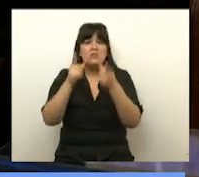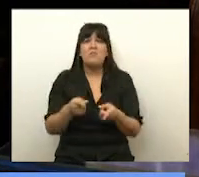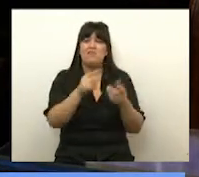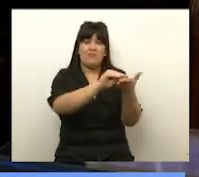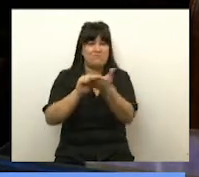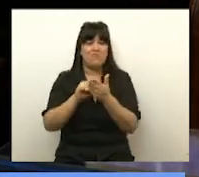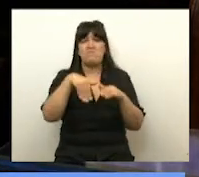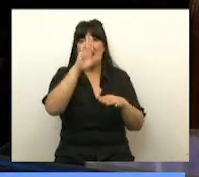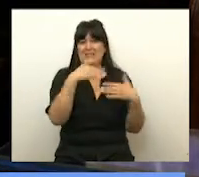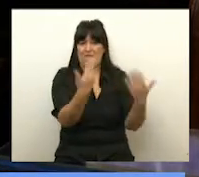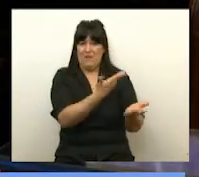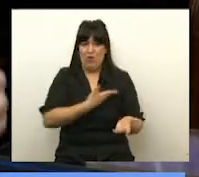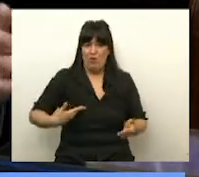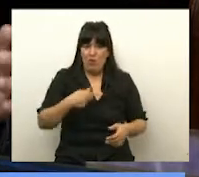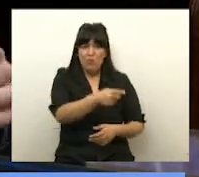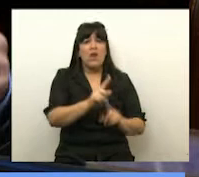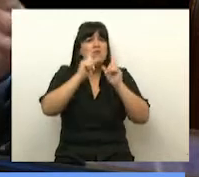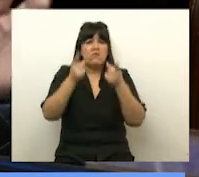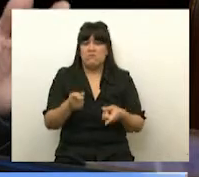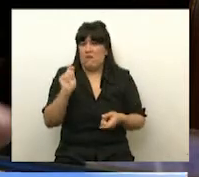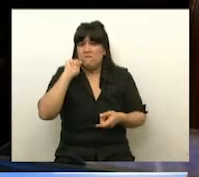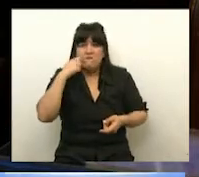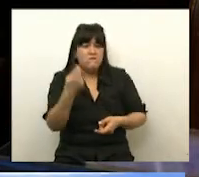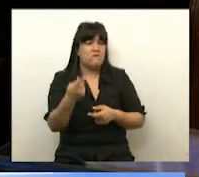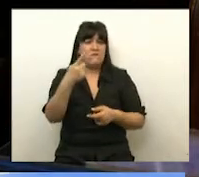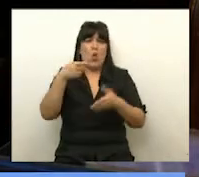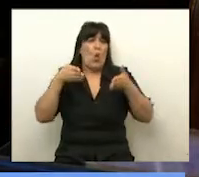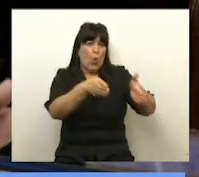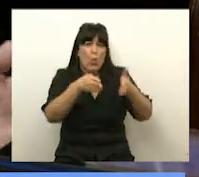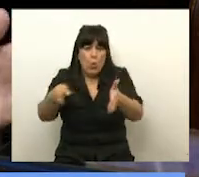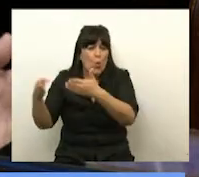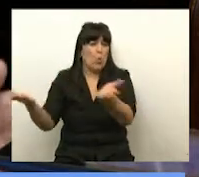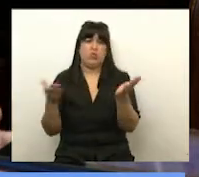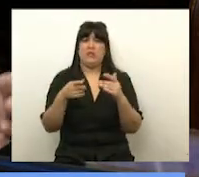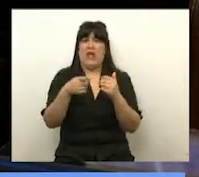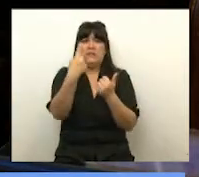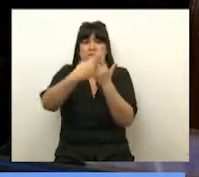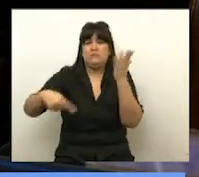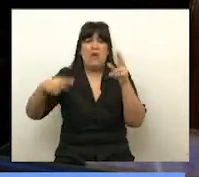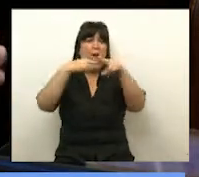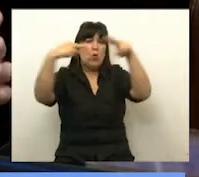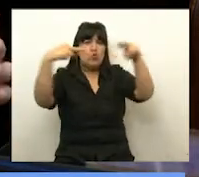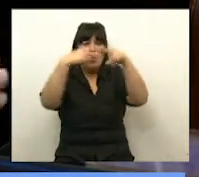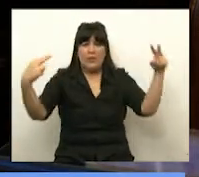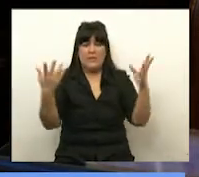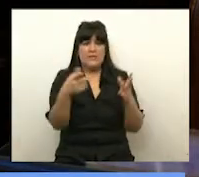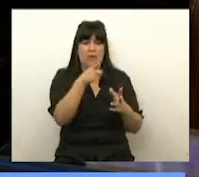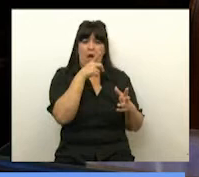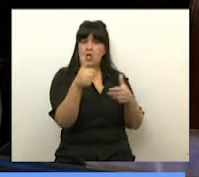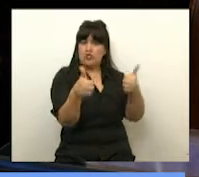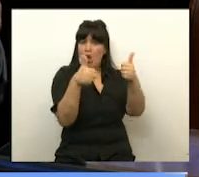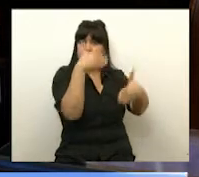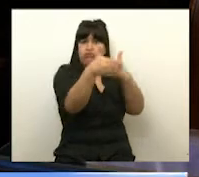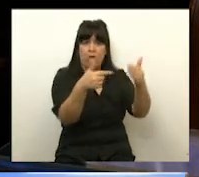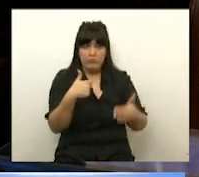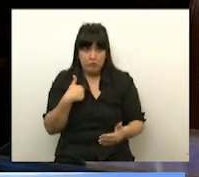particularmente del oficialismo, las maravillosas rutas y autopistas que se han construido en los últimos años, realmente yo vivo en un país distinto. No es ni